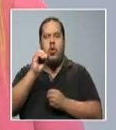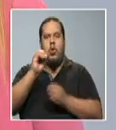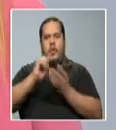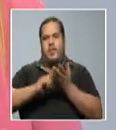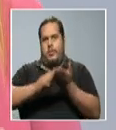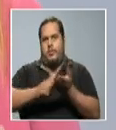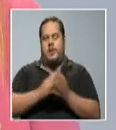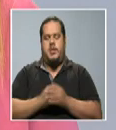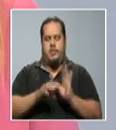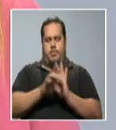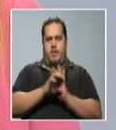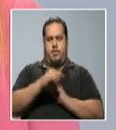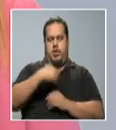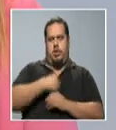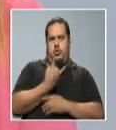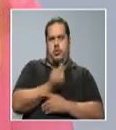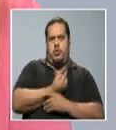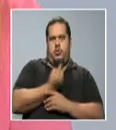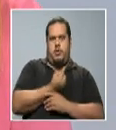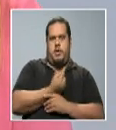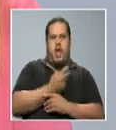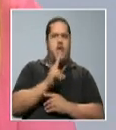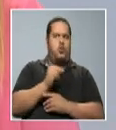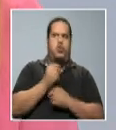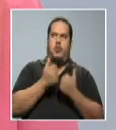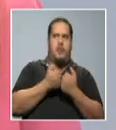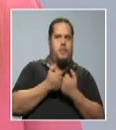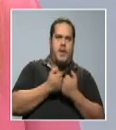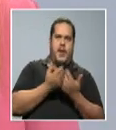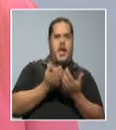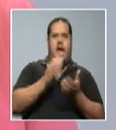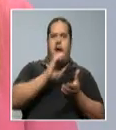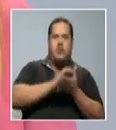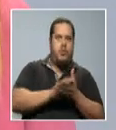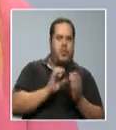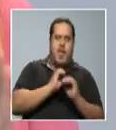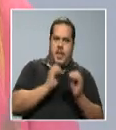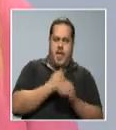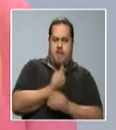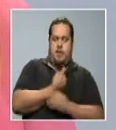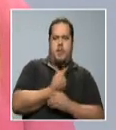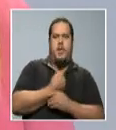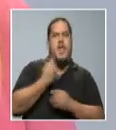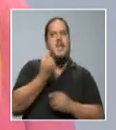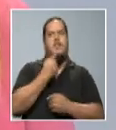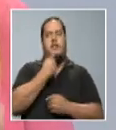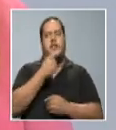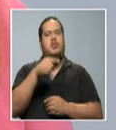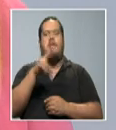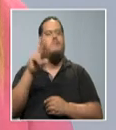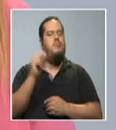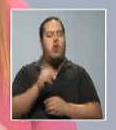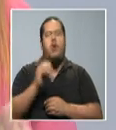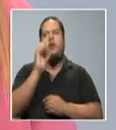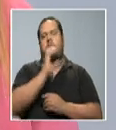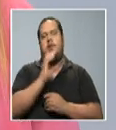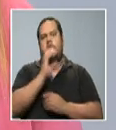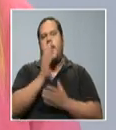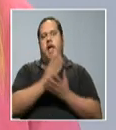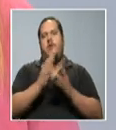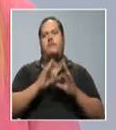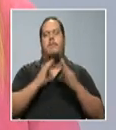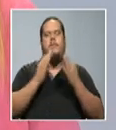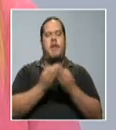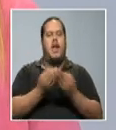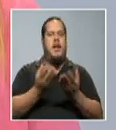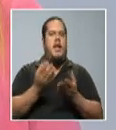es soltera, no tiene pareja, o esposo, esposa, normalmente le dicen, no, usted no es apto, tiene que buscar algún familiar